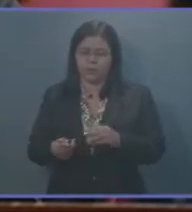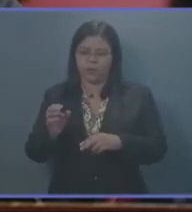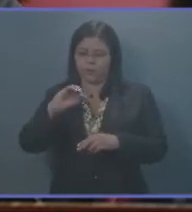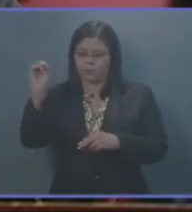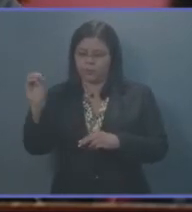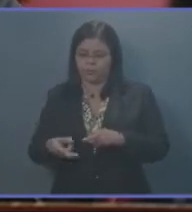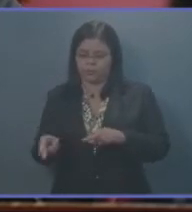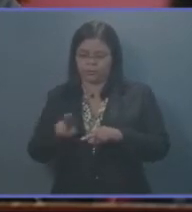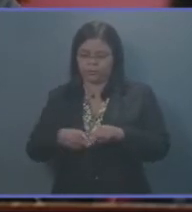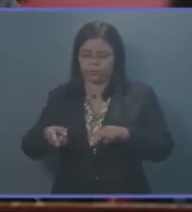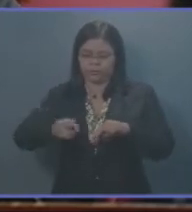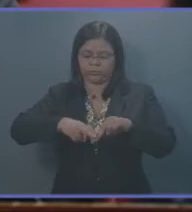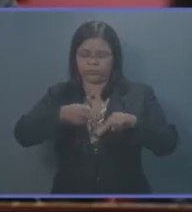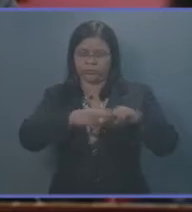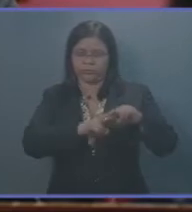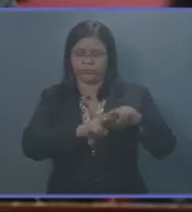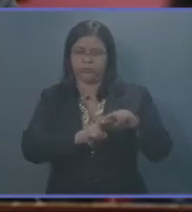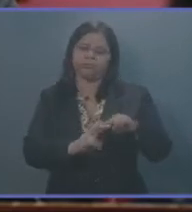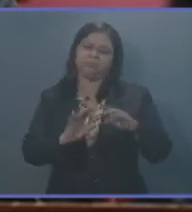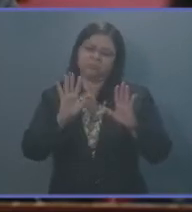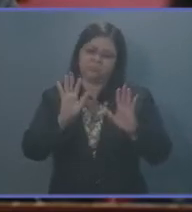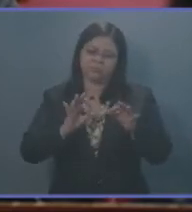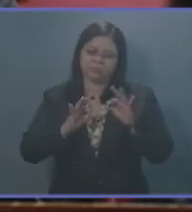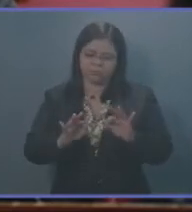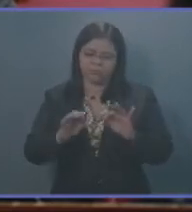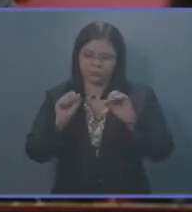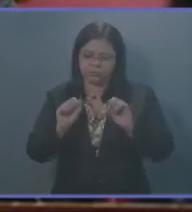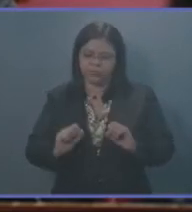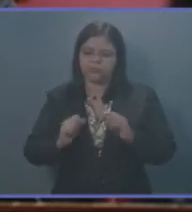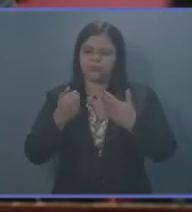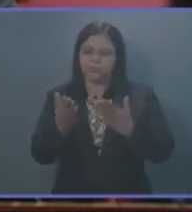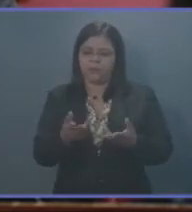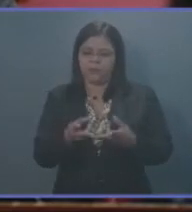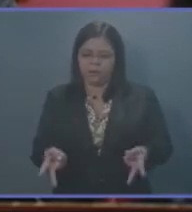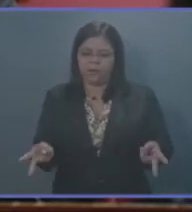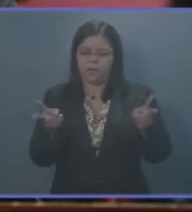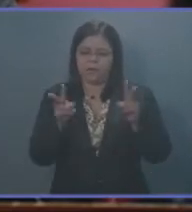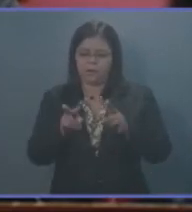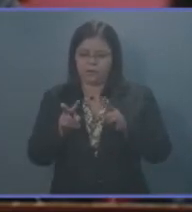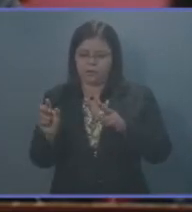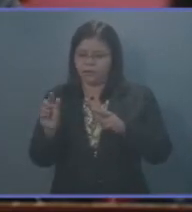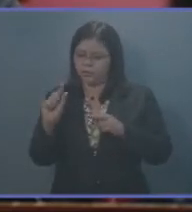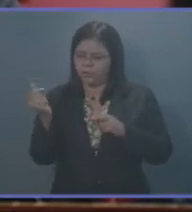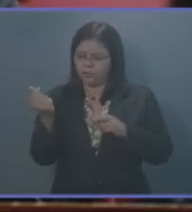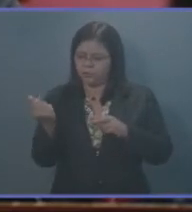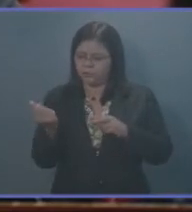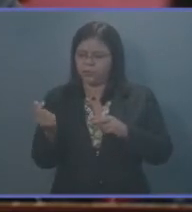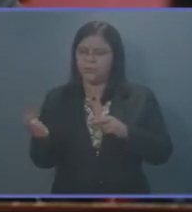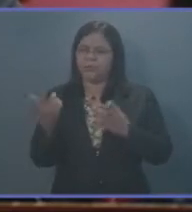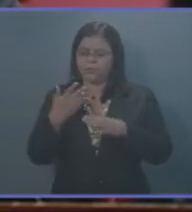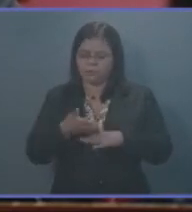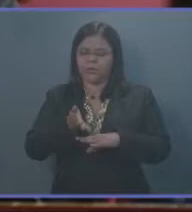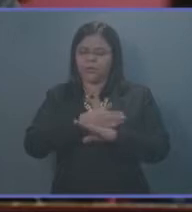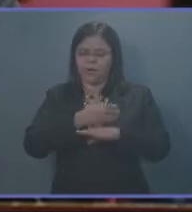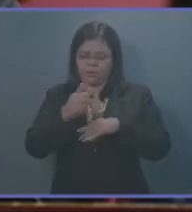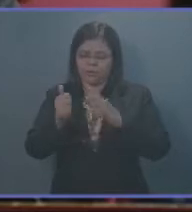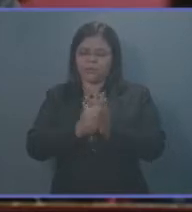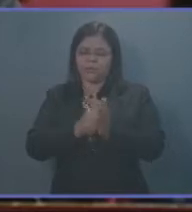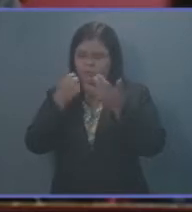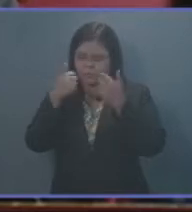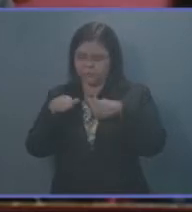interés, como alternativa parcial a la emisión de títulos valores de crédito autorizados por esta